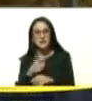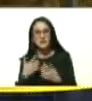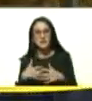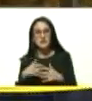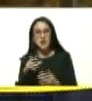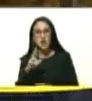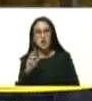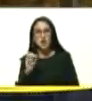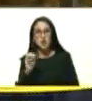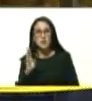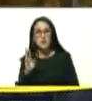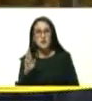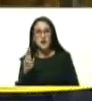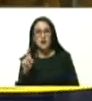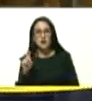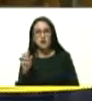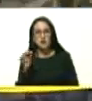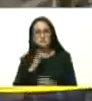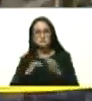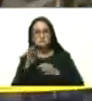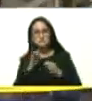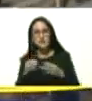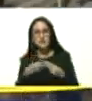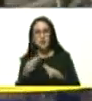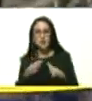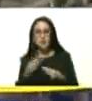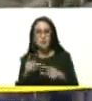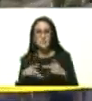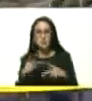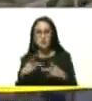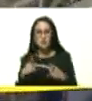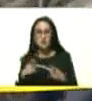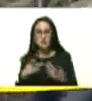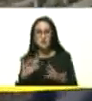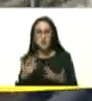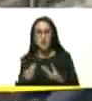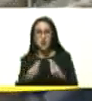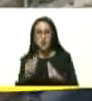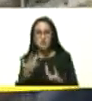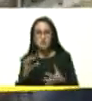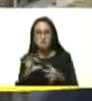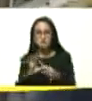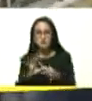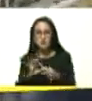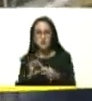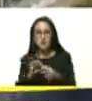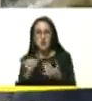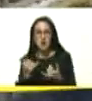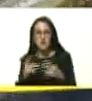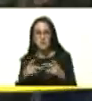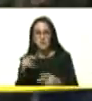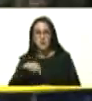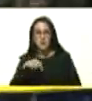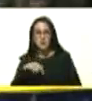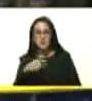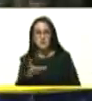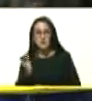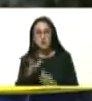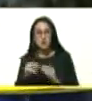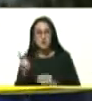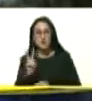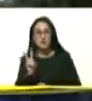compañero Roberto Cuaonte, quien nos explique cómo es el proceso productivo, cómo se ha vinculado y qué estamos produciendo aquí para que toda